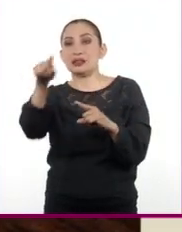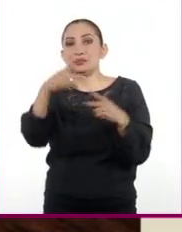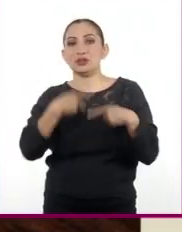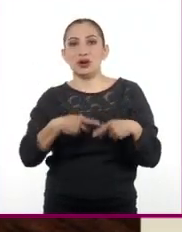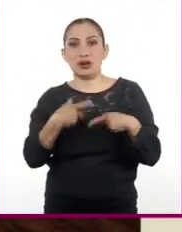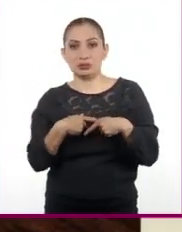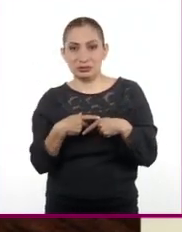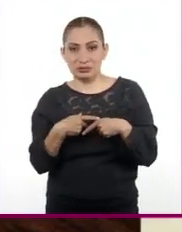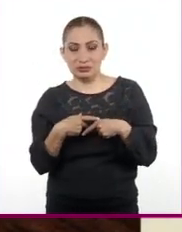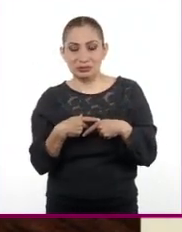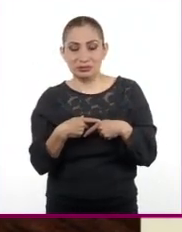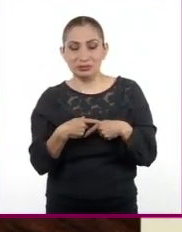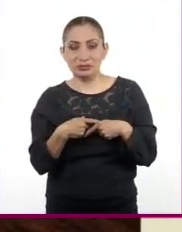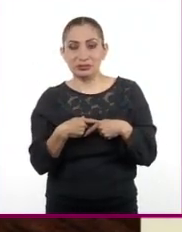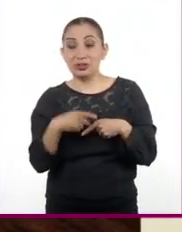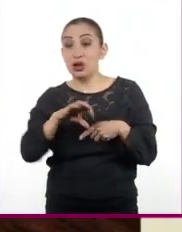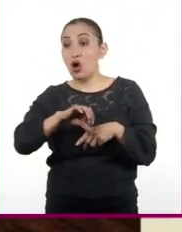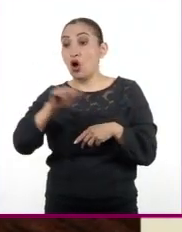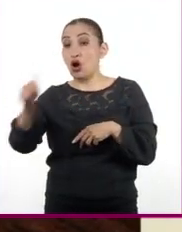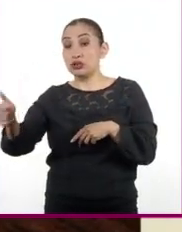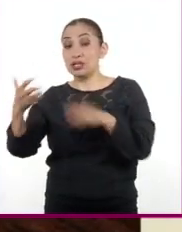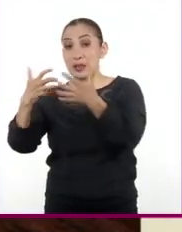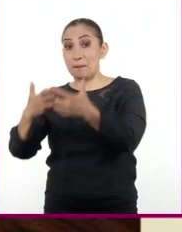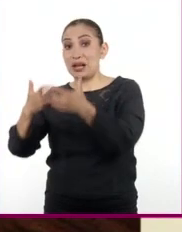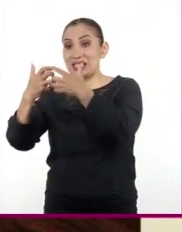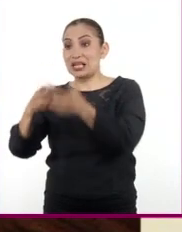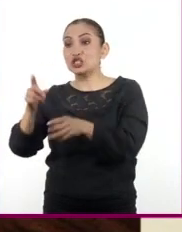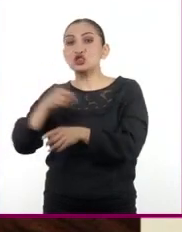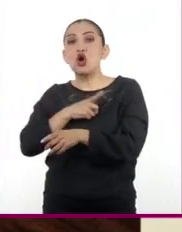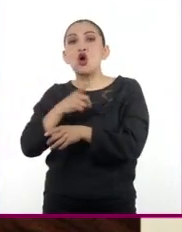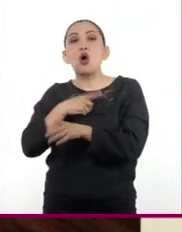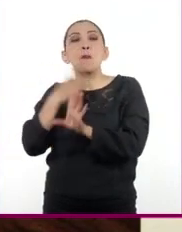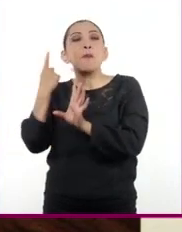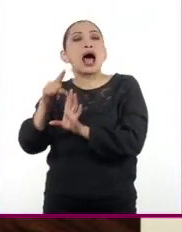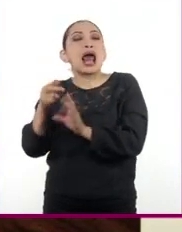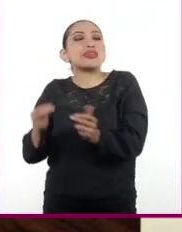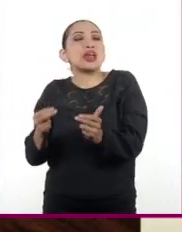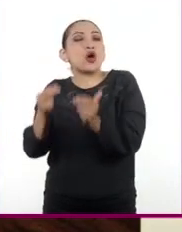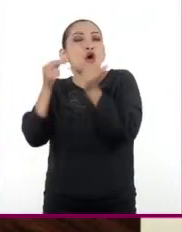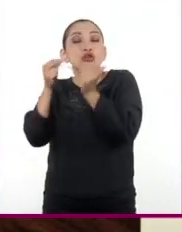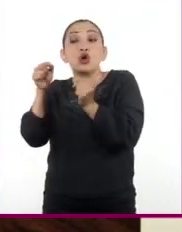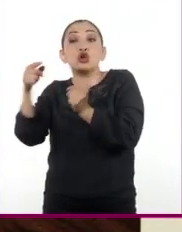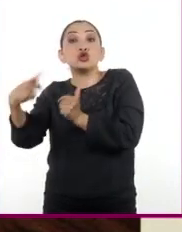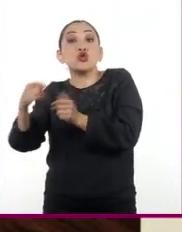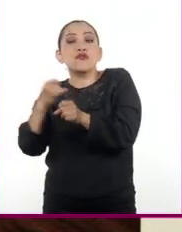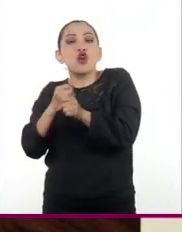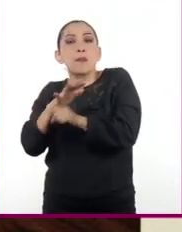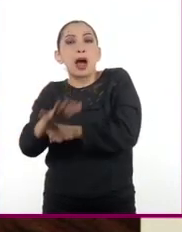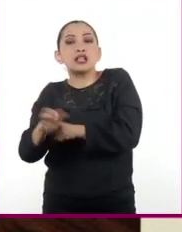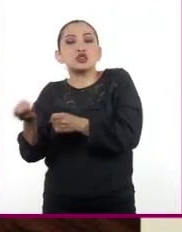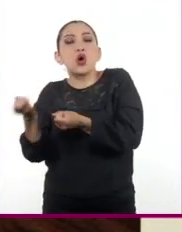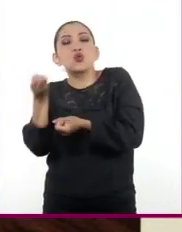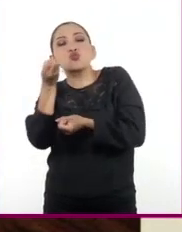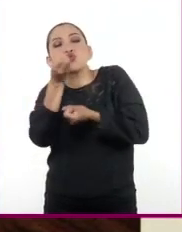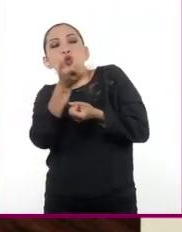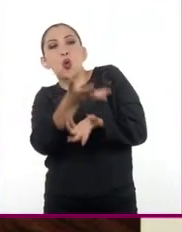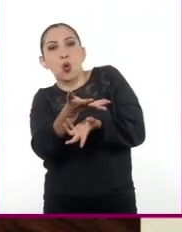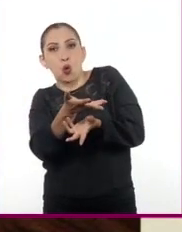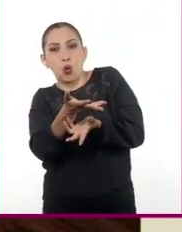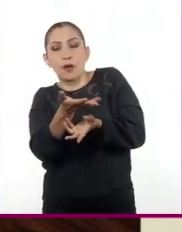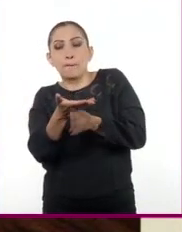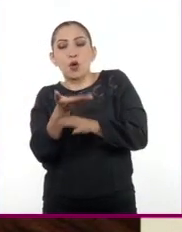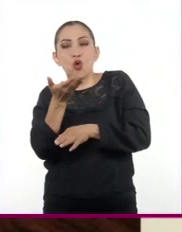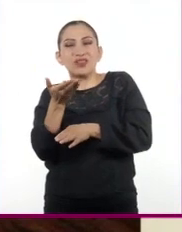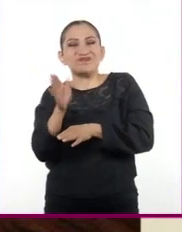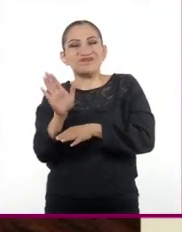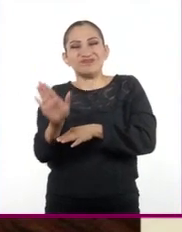público. Los medios comerciales, por la manera en que se manejan, suelen manejar la información de una manera